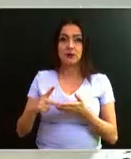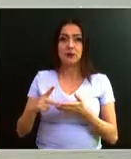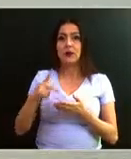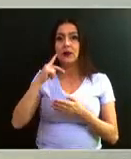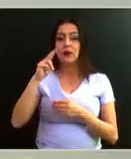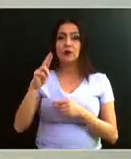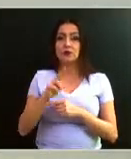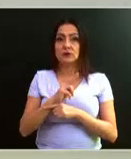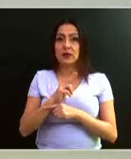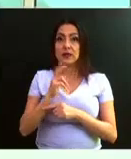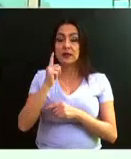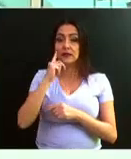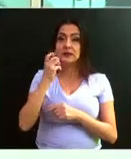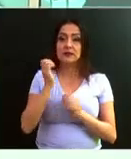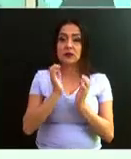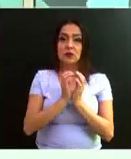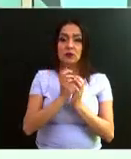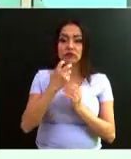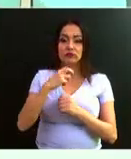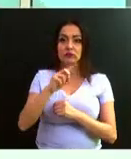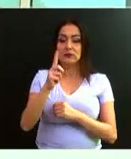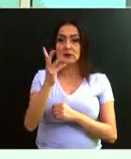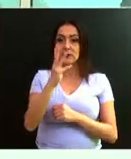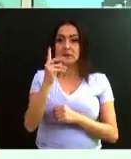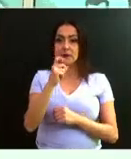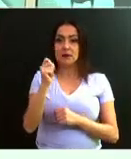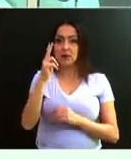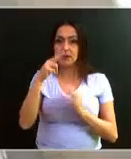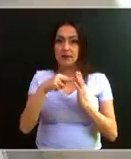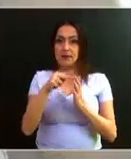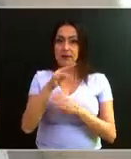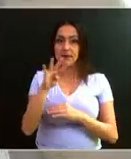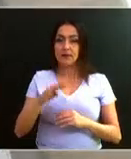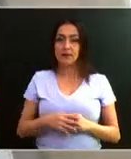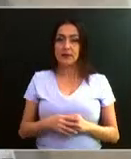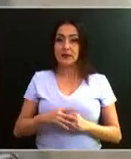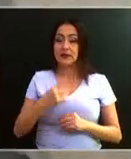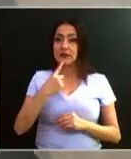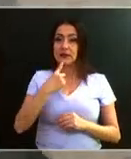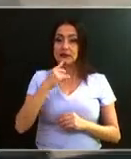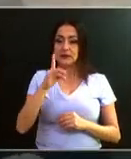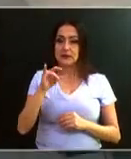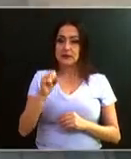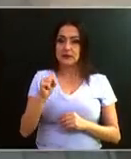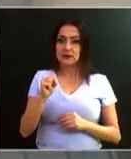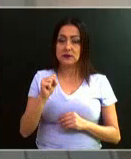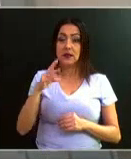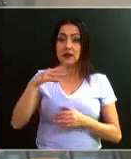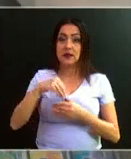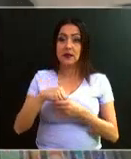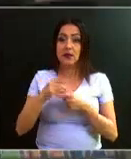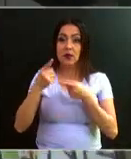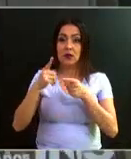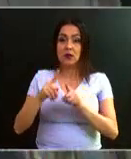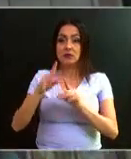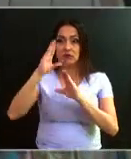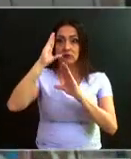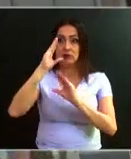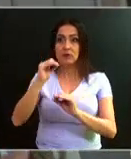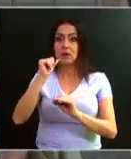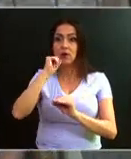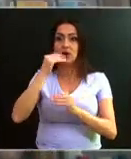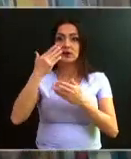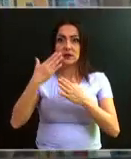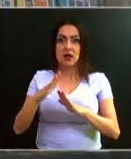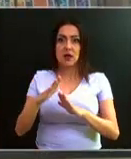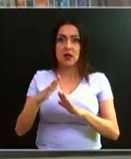que utilizaron el seguro viajero durante el primer semestre del 2024, según indicó el IMSS. Dentro de las causas reportadas por las